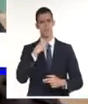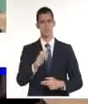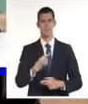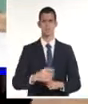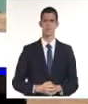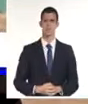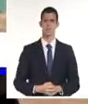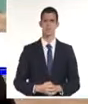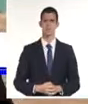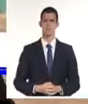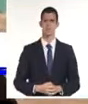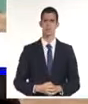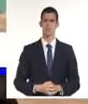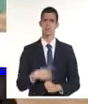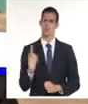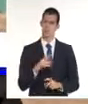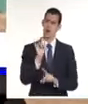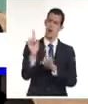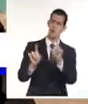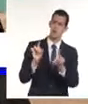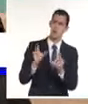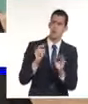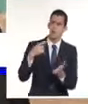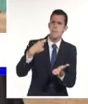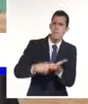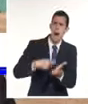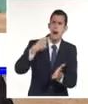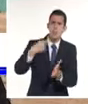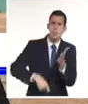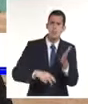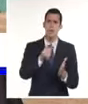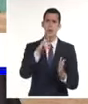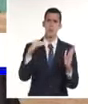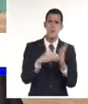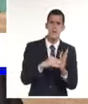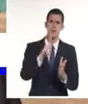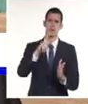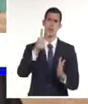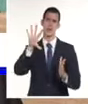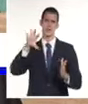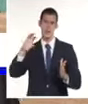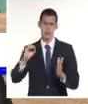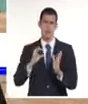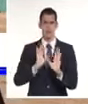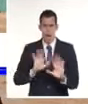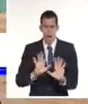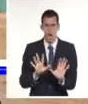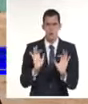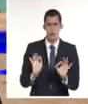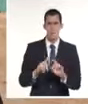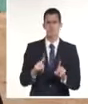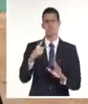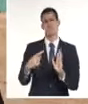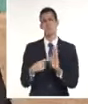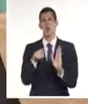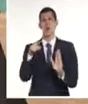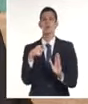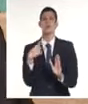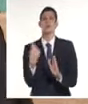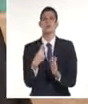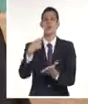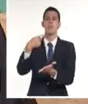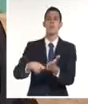las multas aplicadas, o sea, las sanciones aplicadas, explicarle a la población que aquí se aplica un decreto contravencional en base a un análisis que se hace sobre